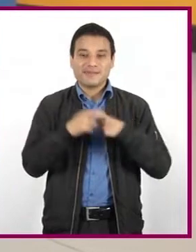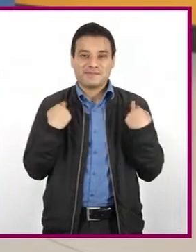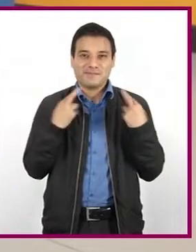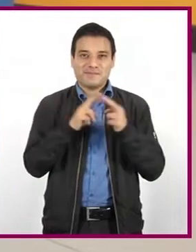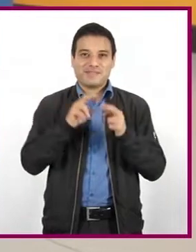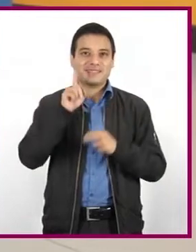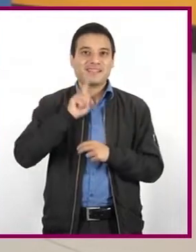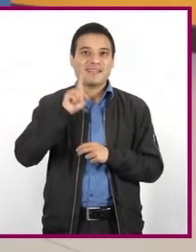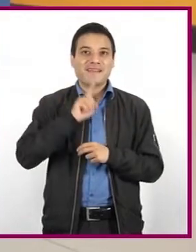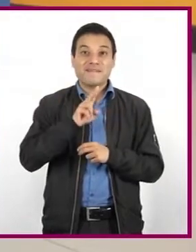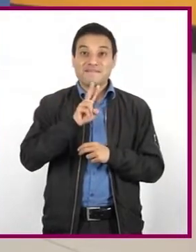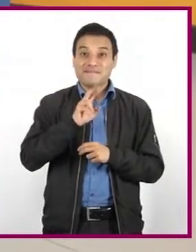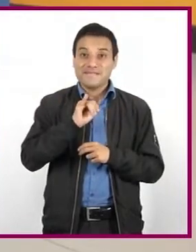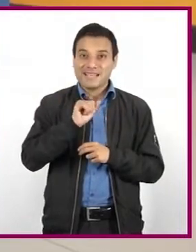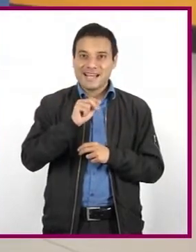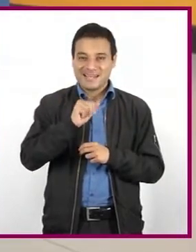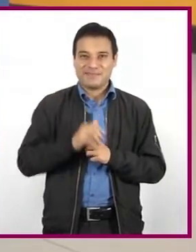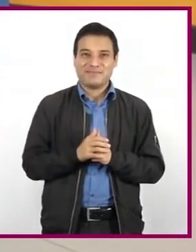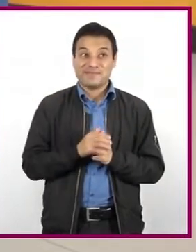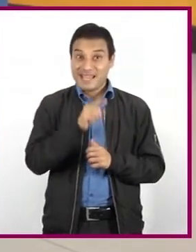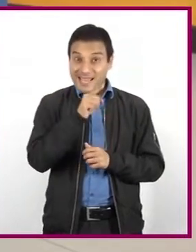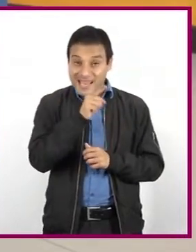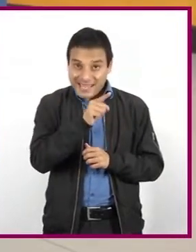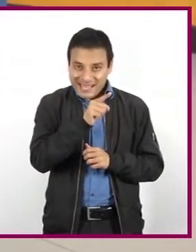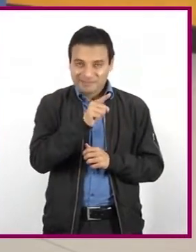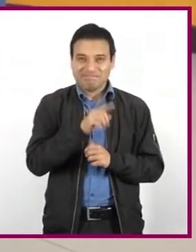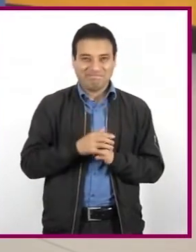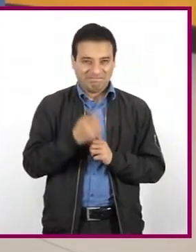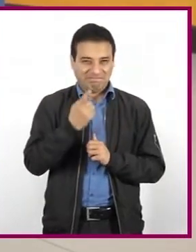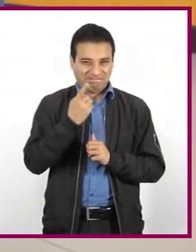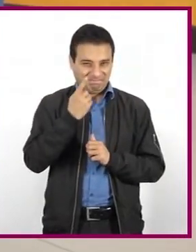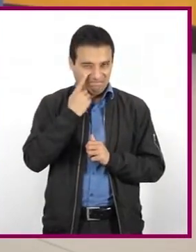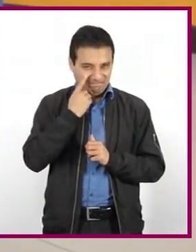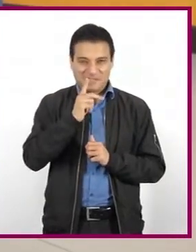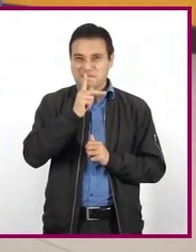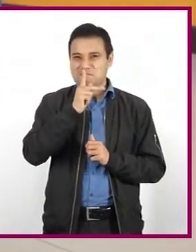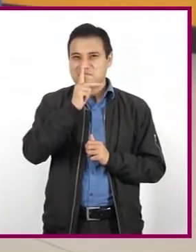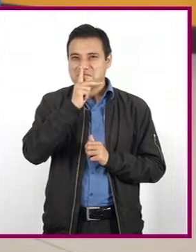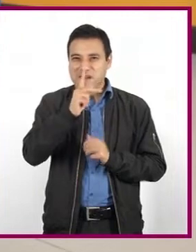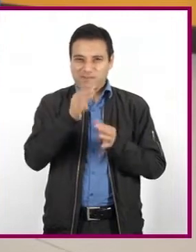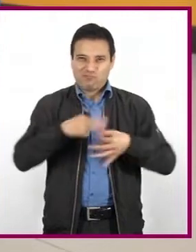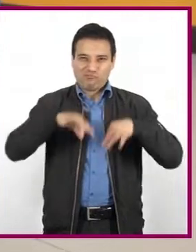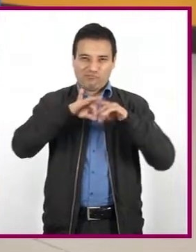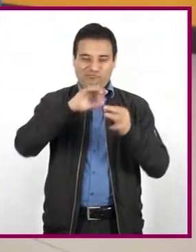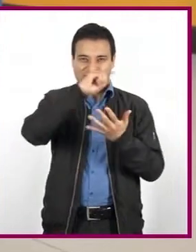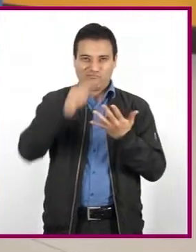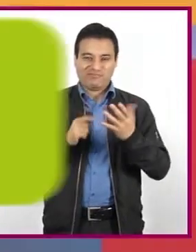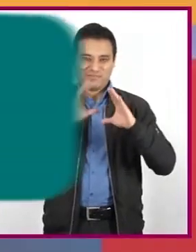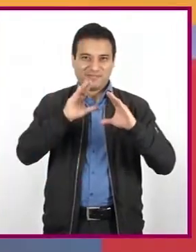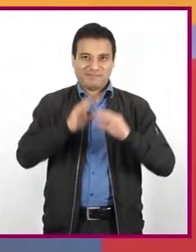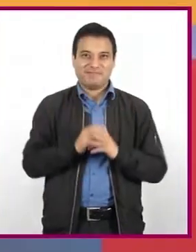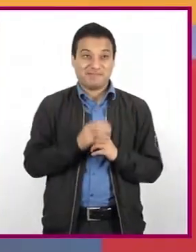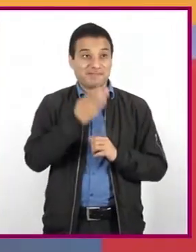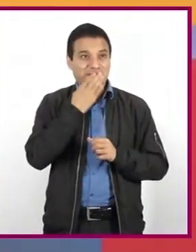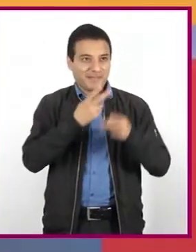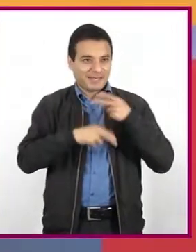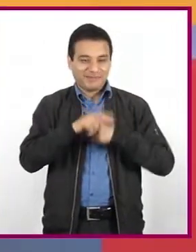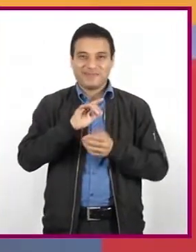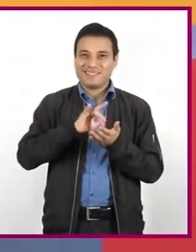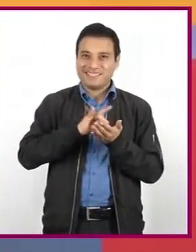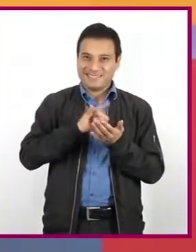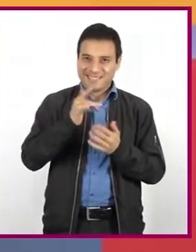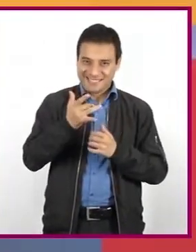Viana Tapia Mercado, quien nos ayudará a entender los conceptos que revisaremos. Bienvenida, maestra. Gracias, Leslie. Es un placer